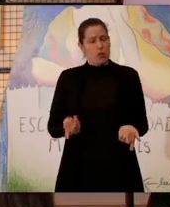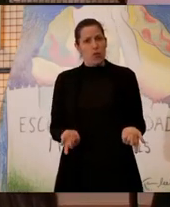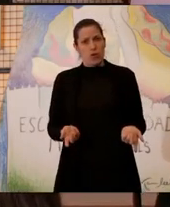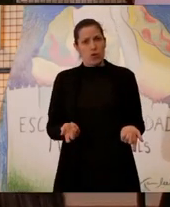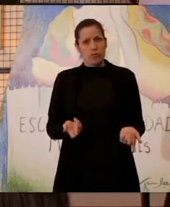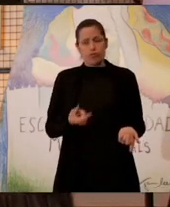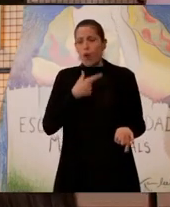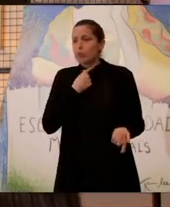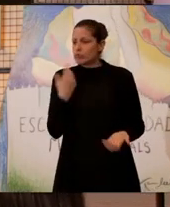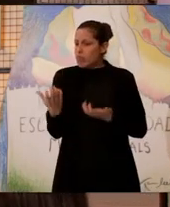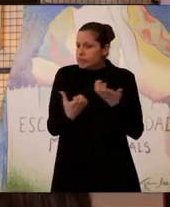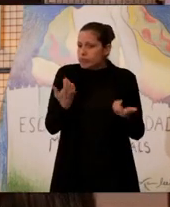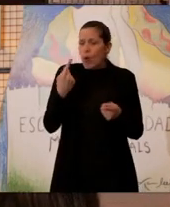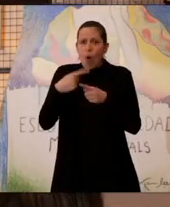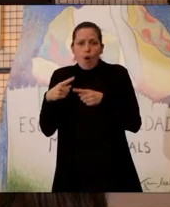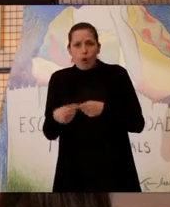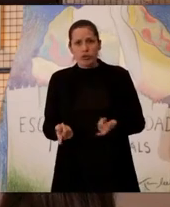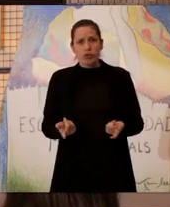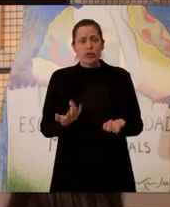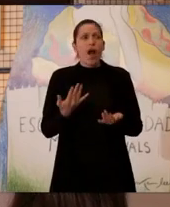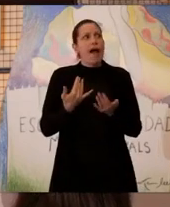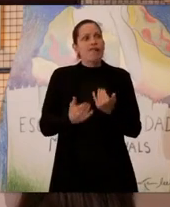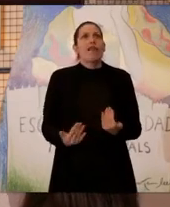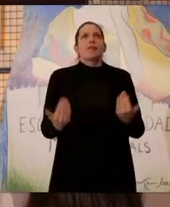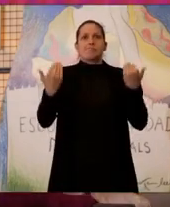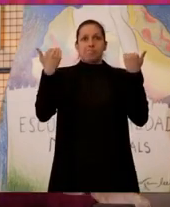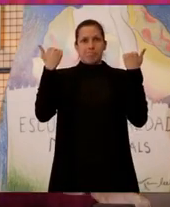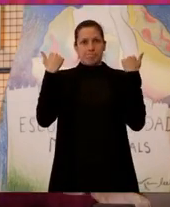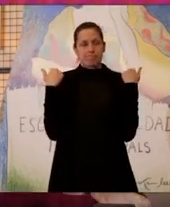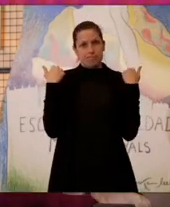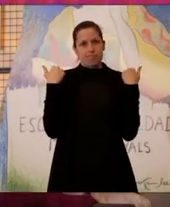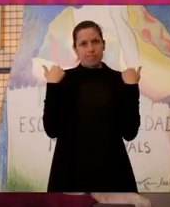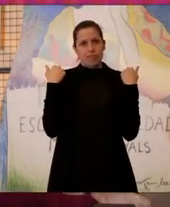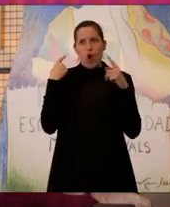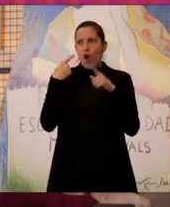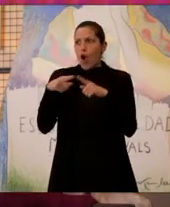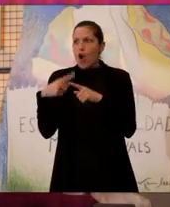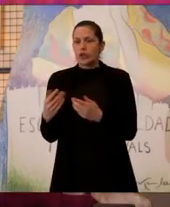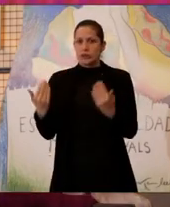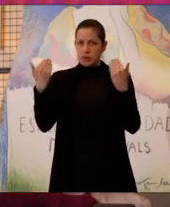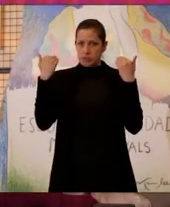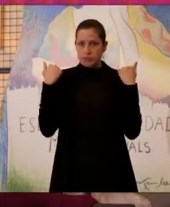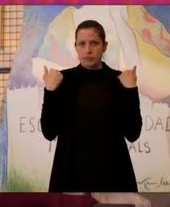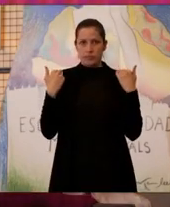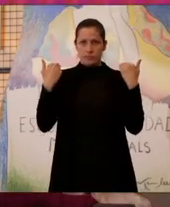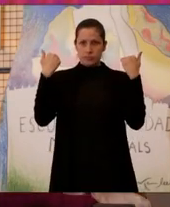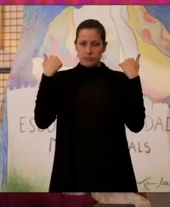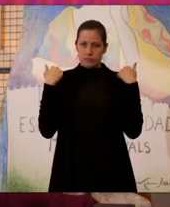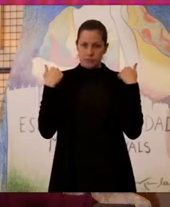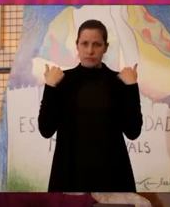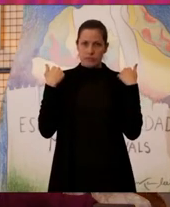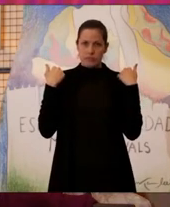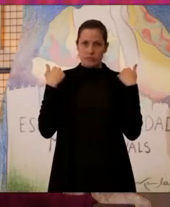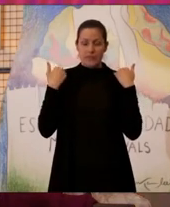caldito lo que sea por lo tanto tú soportas una serie de cosas que son la parte